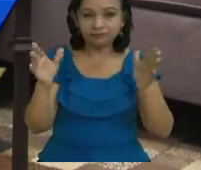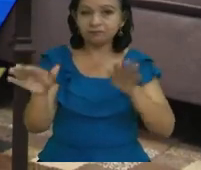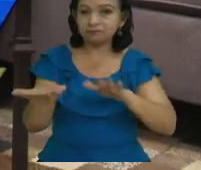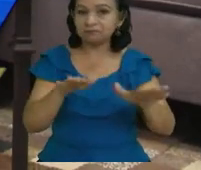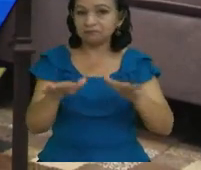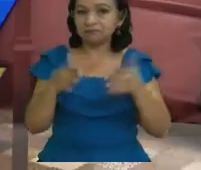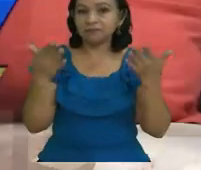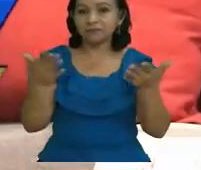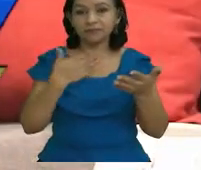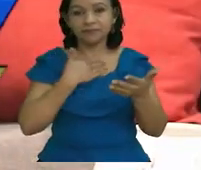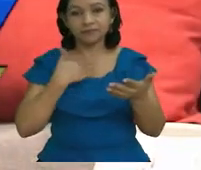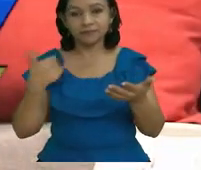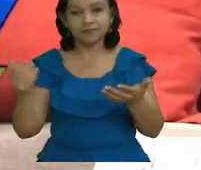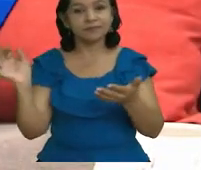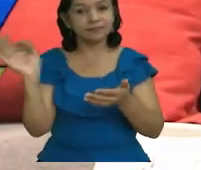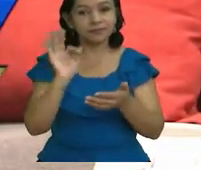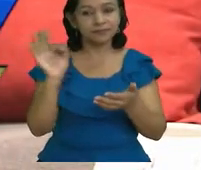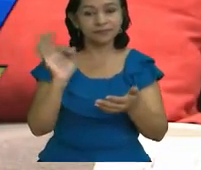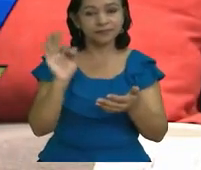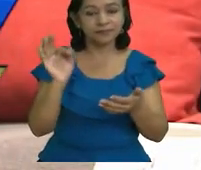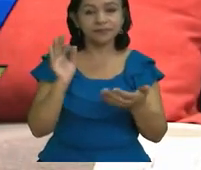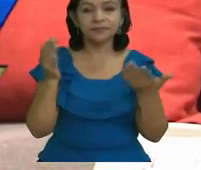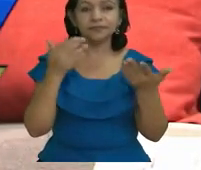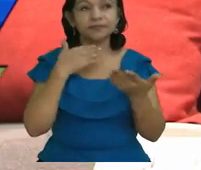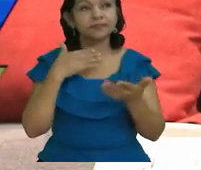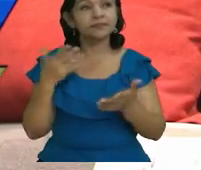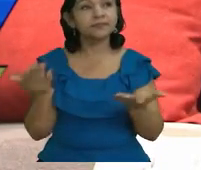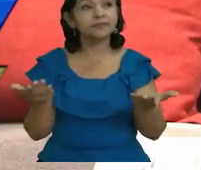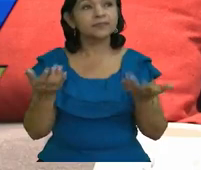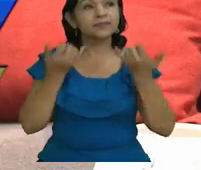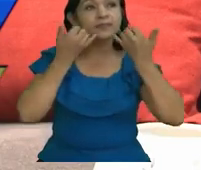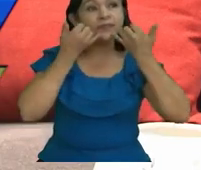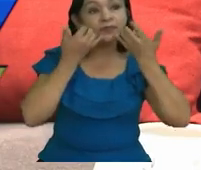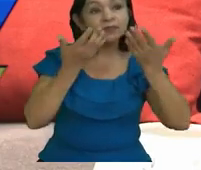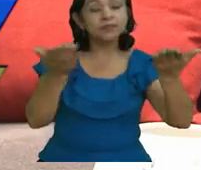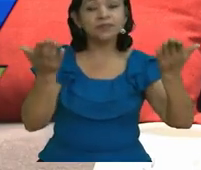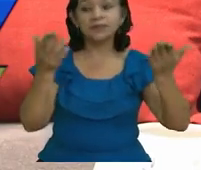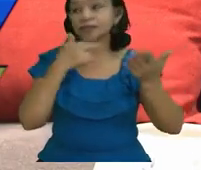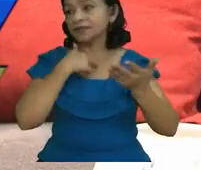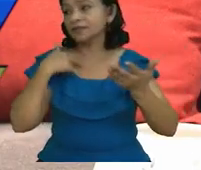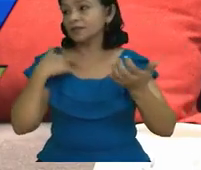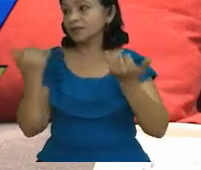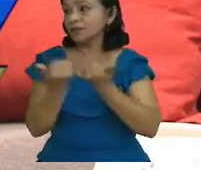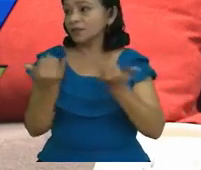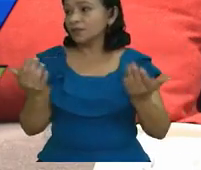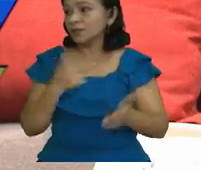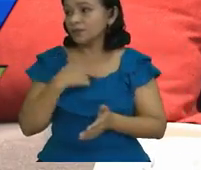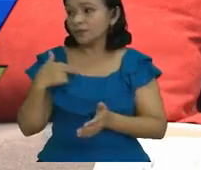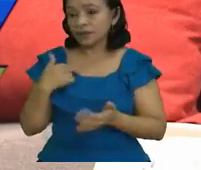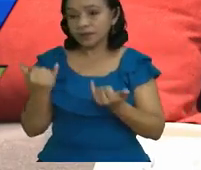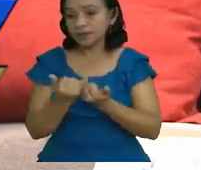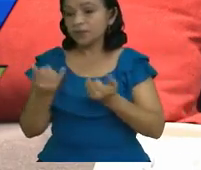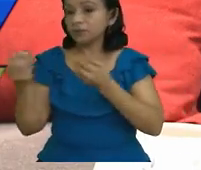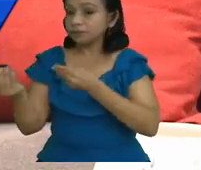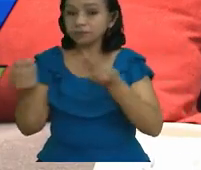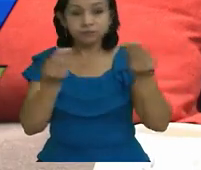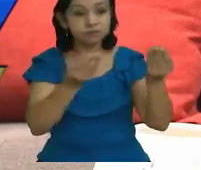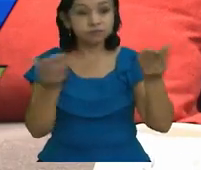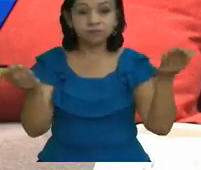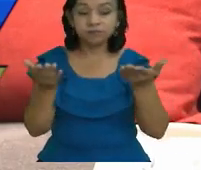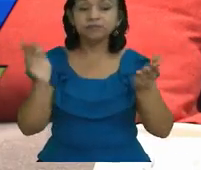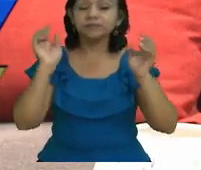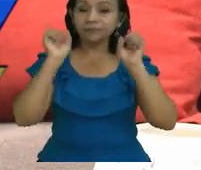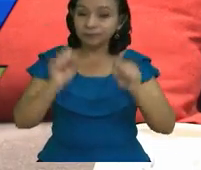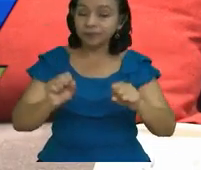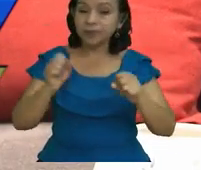Entonces también se está mejorando de manera de que los mensajes, la información, no siempre te llegue solamente cuando tenés datos, sino que te